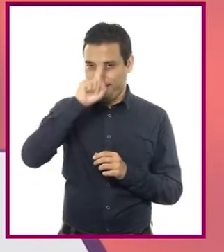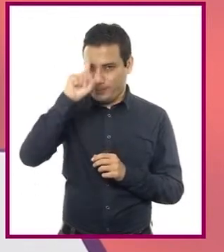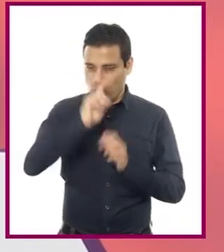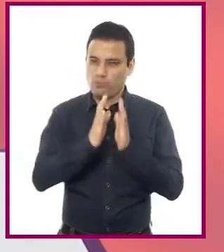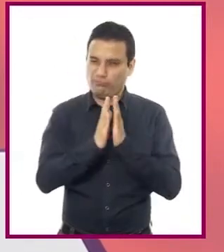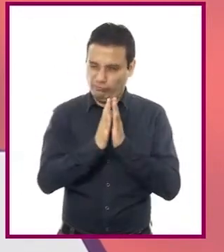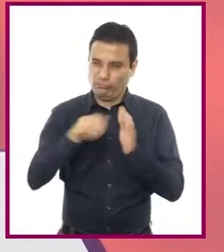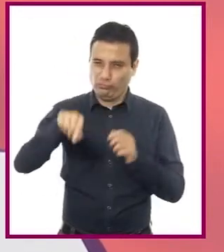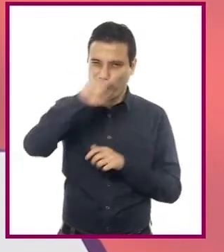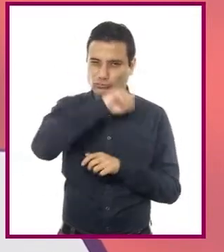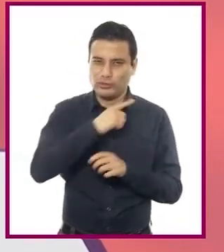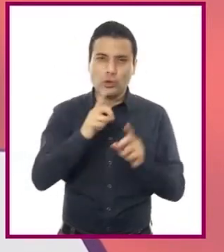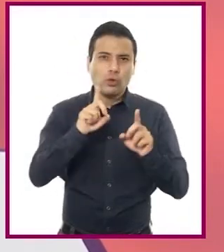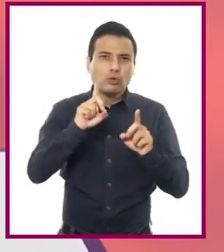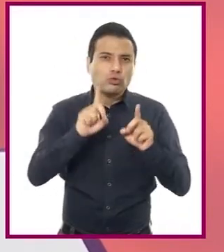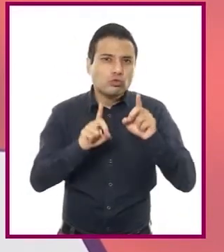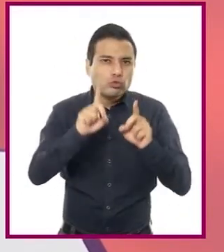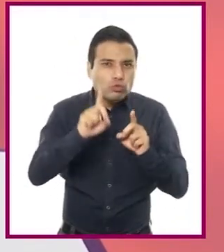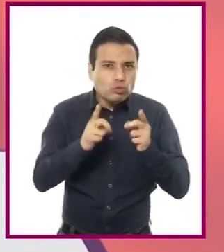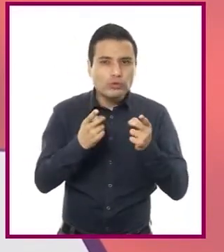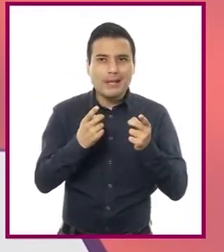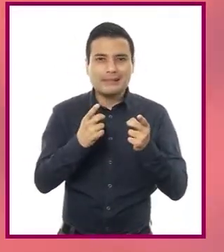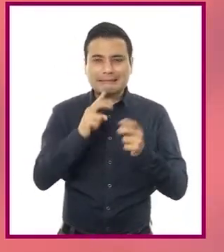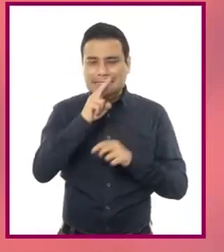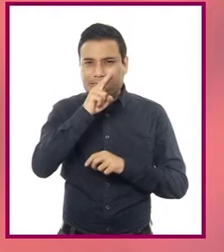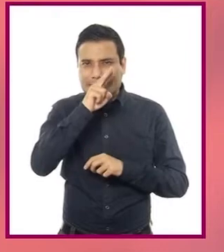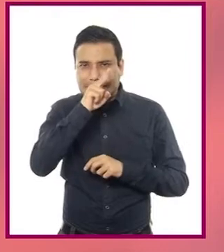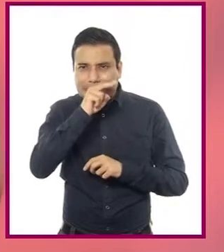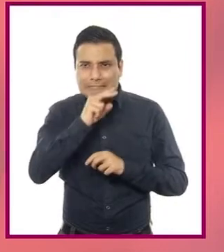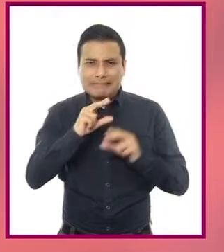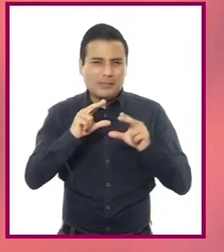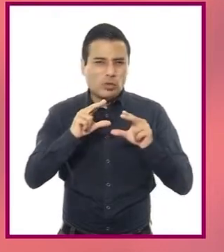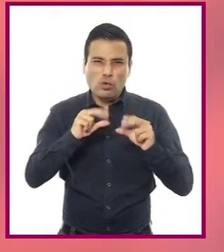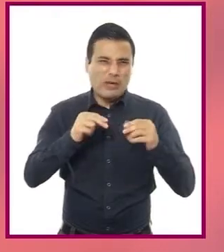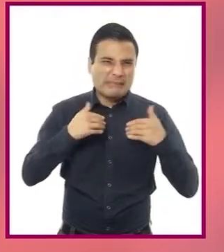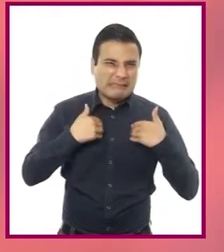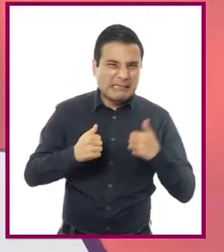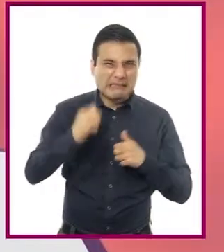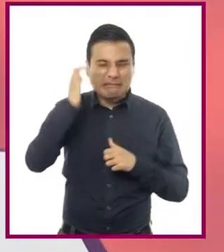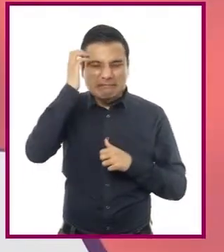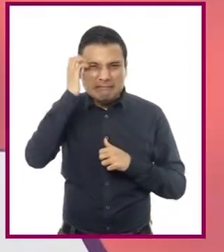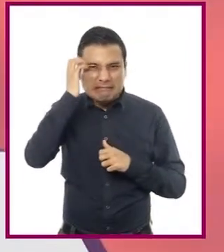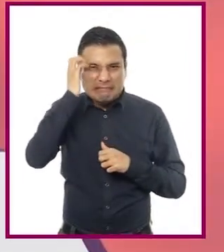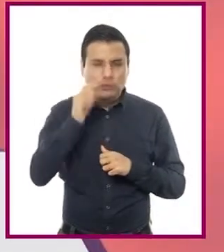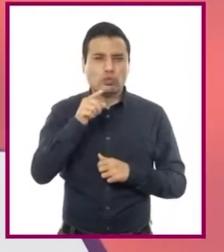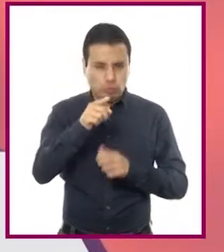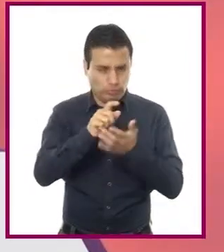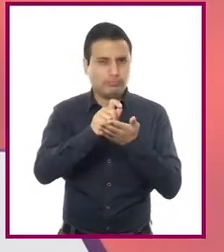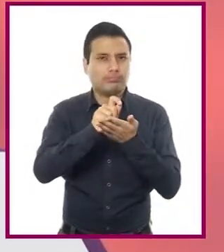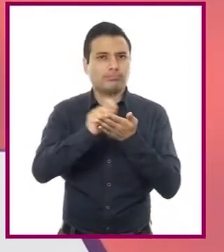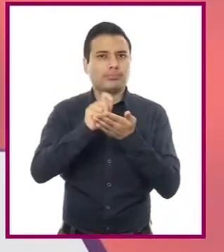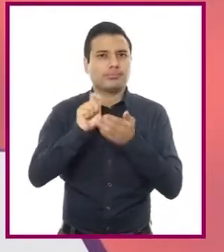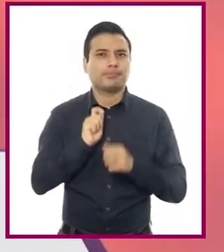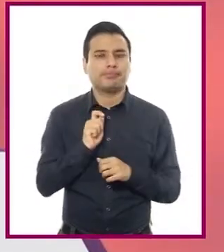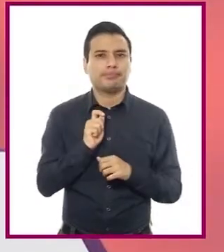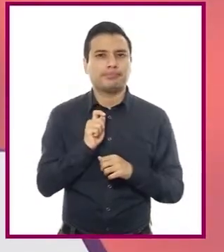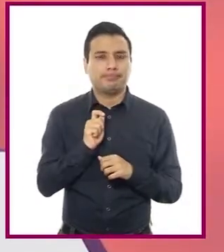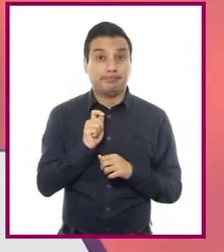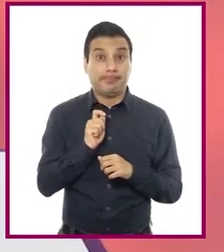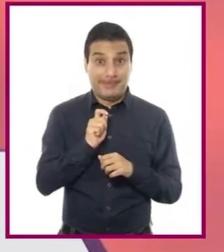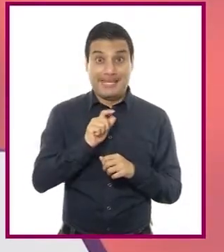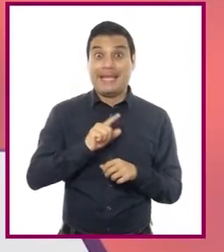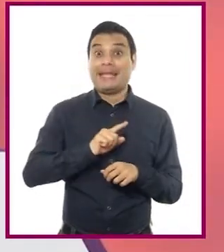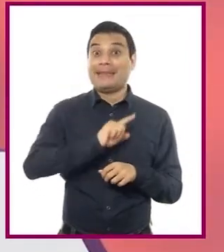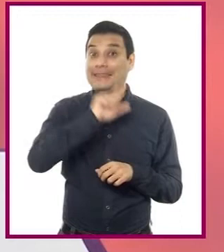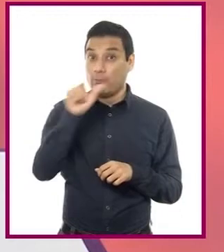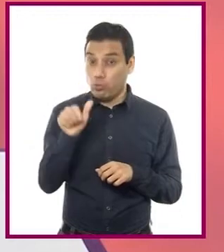un registro de las dudas, inquietudes o dificultades que surjan durante la sesión, pues muchas de estas